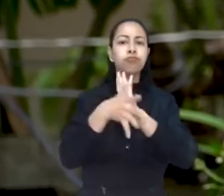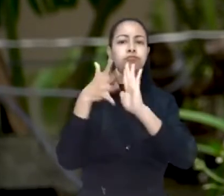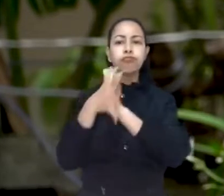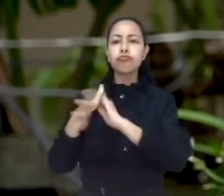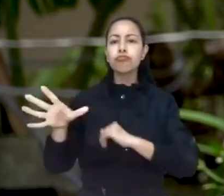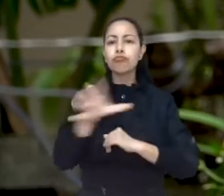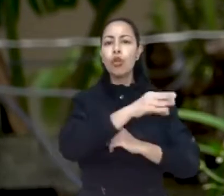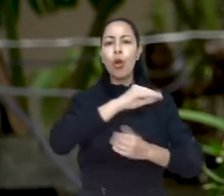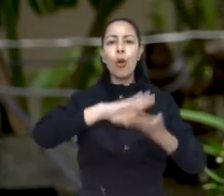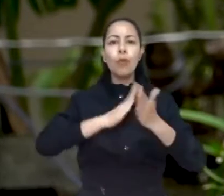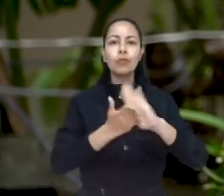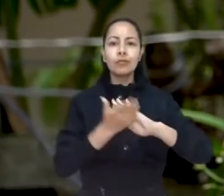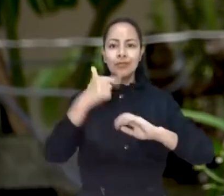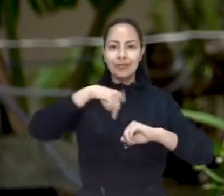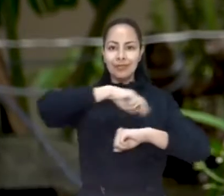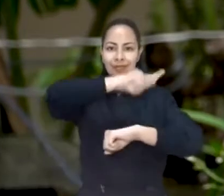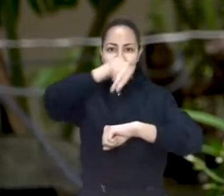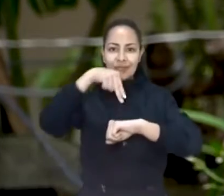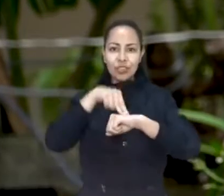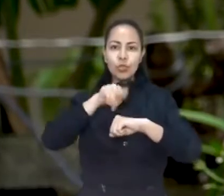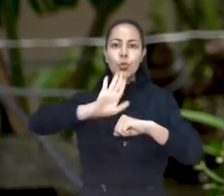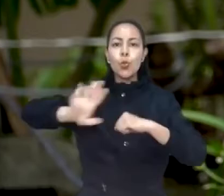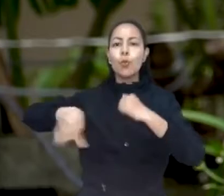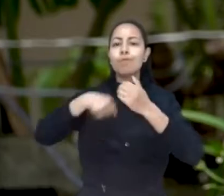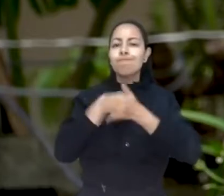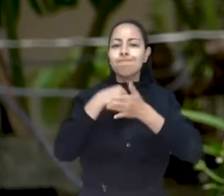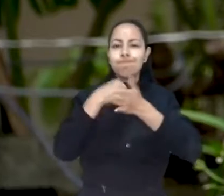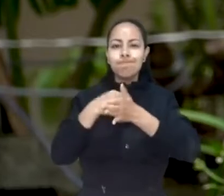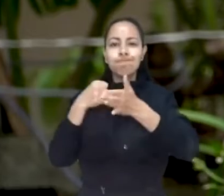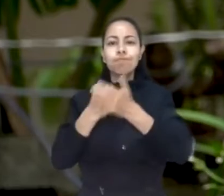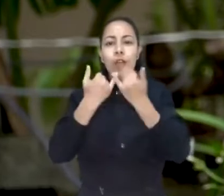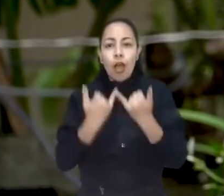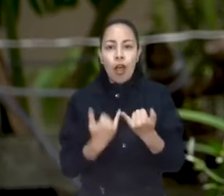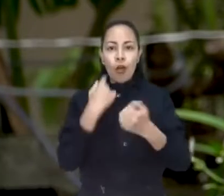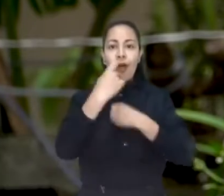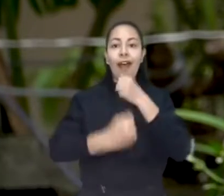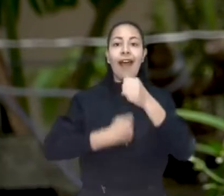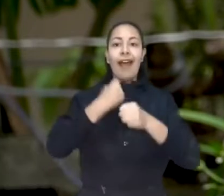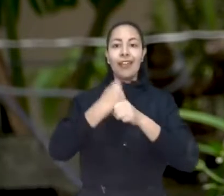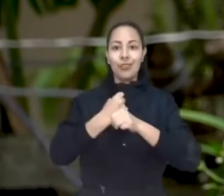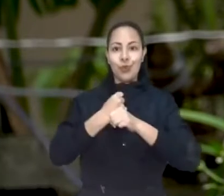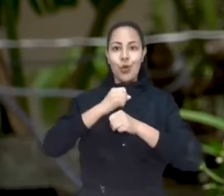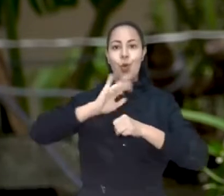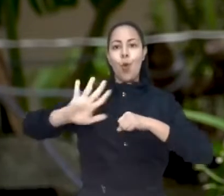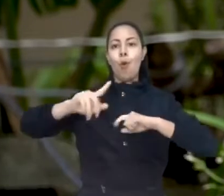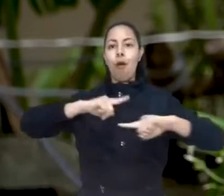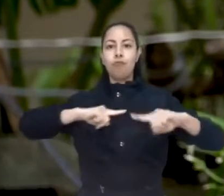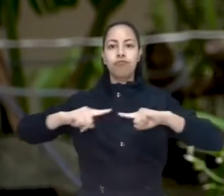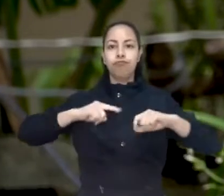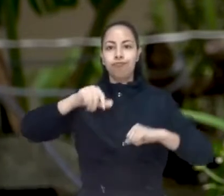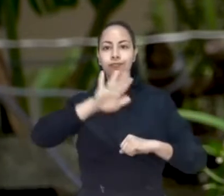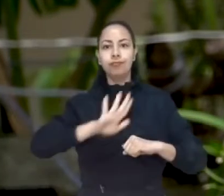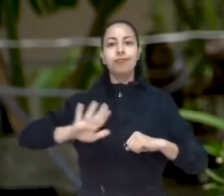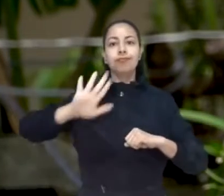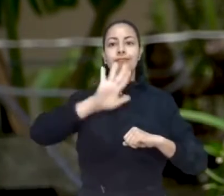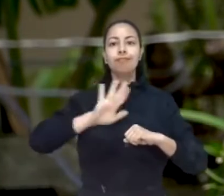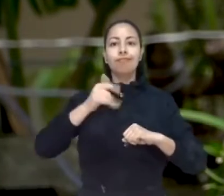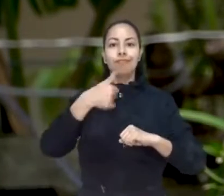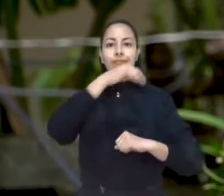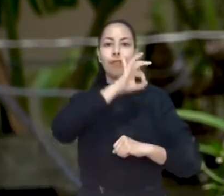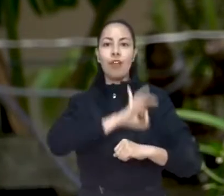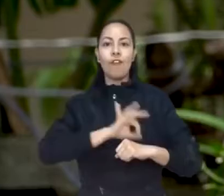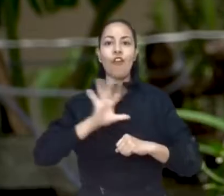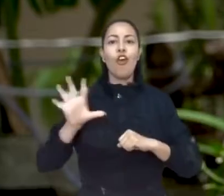le contará a toda la comunidad nariñense las gestiones realizadas en este año por parte de la administración